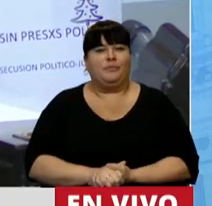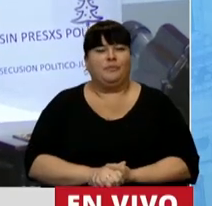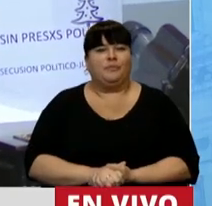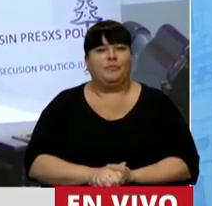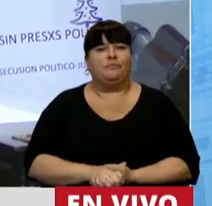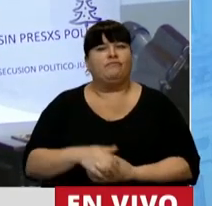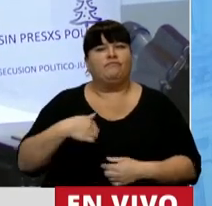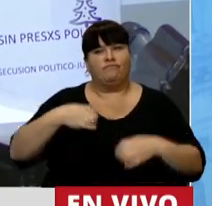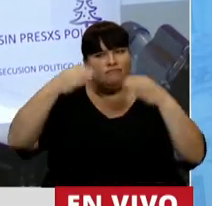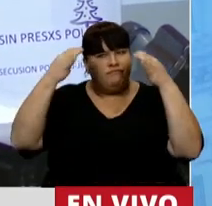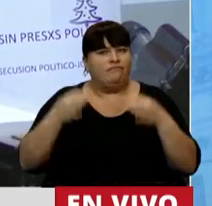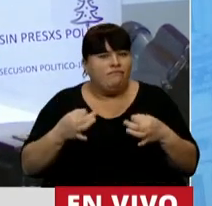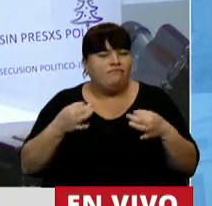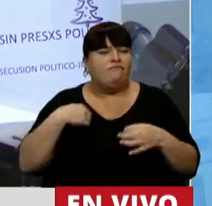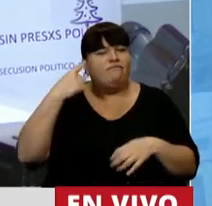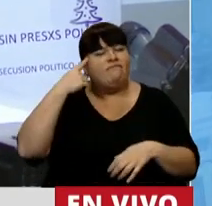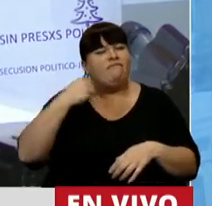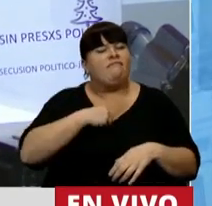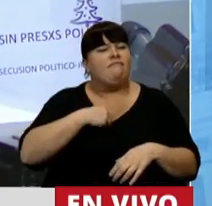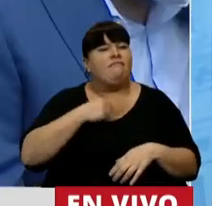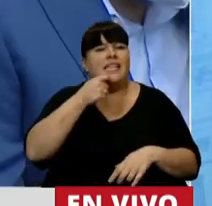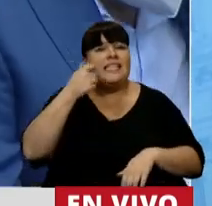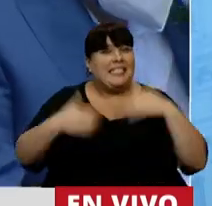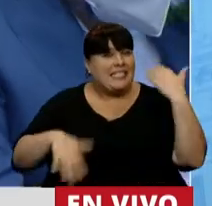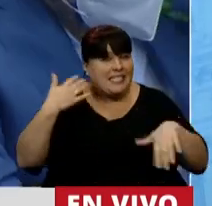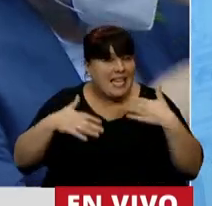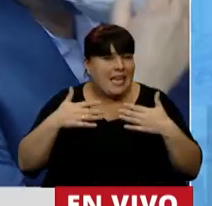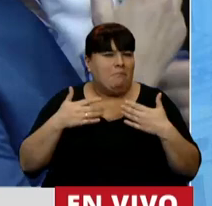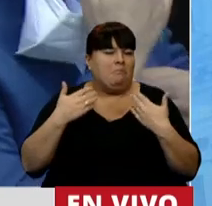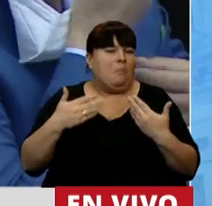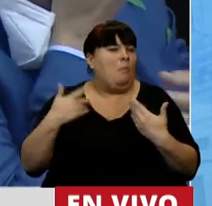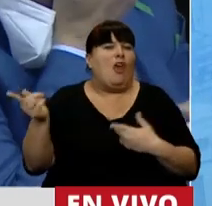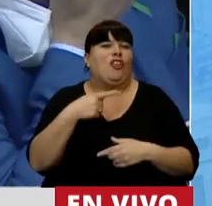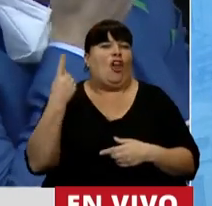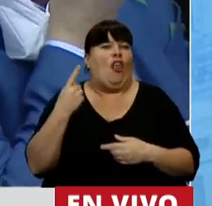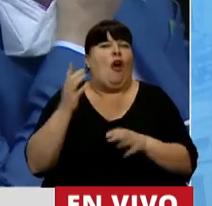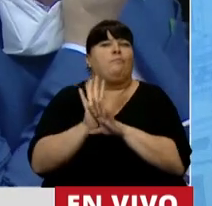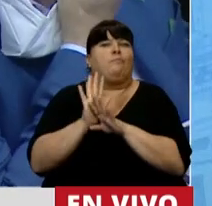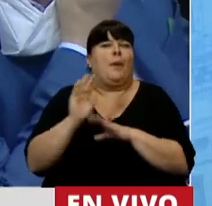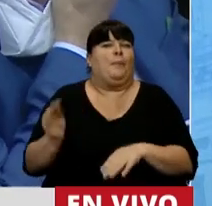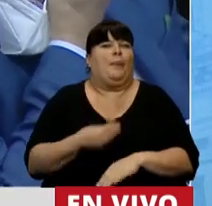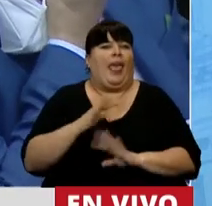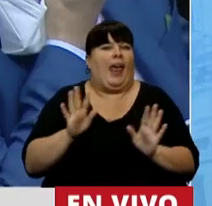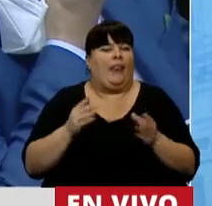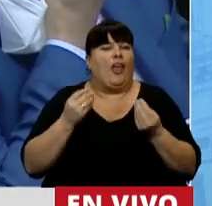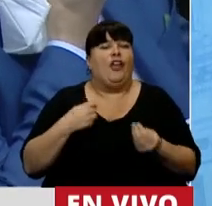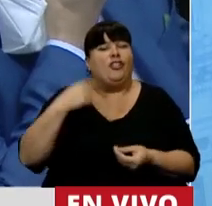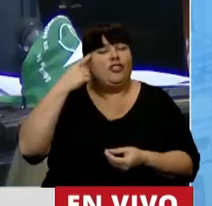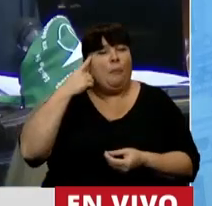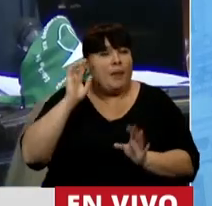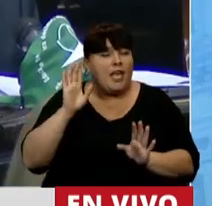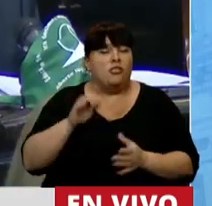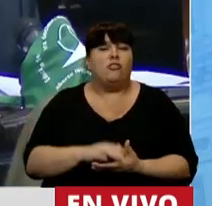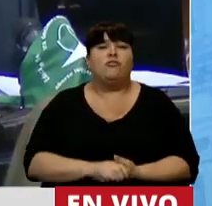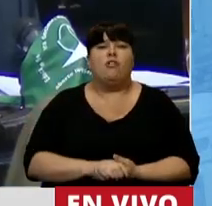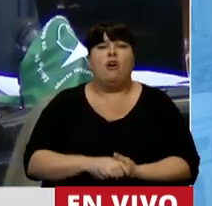Y tengo la convicción de que en la urgencia podemos perder todos. Porque me parece, señor